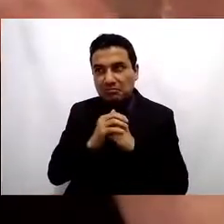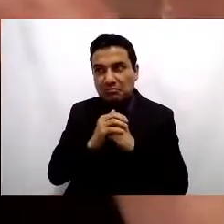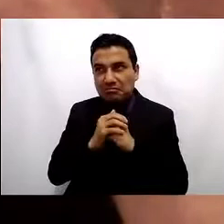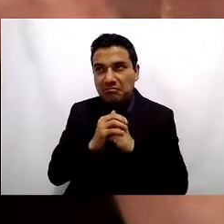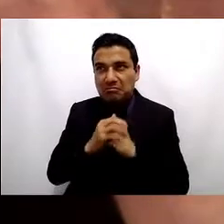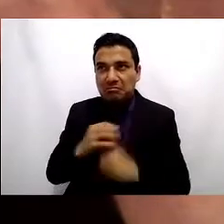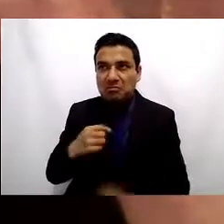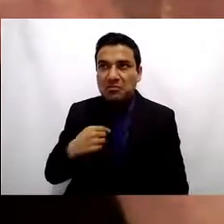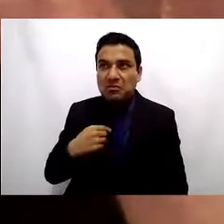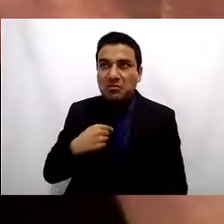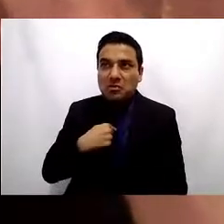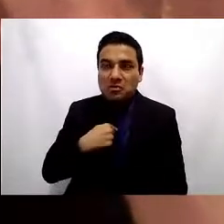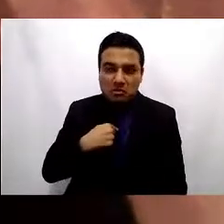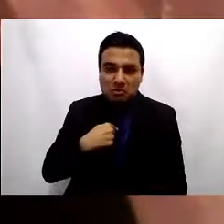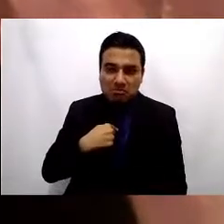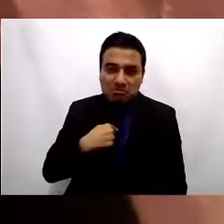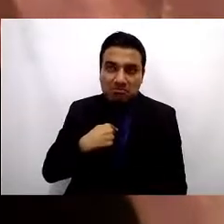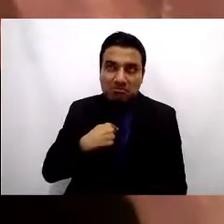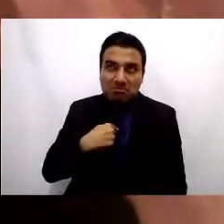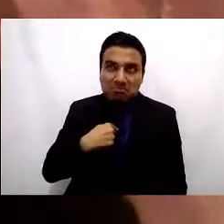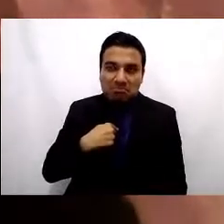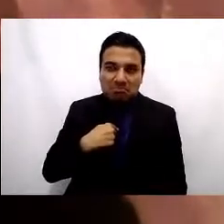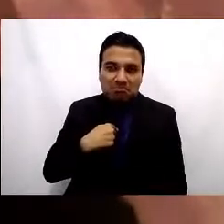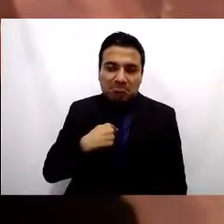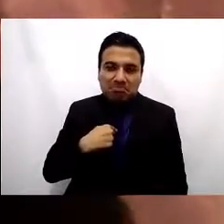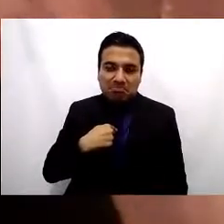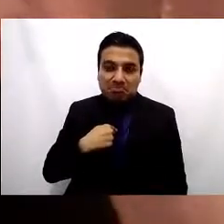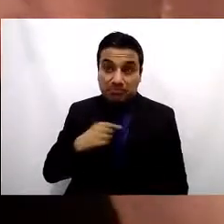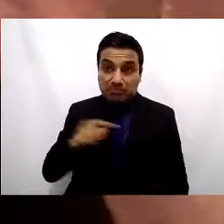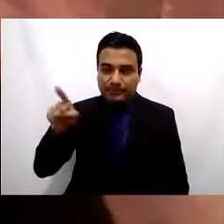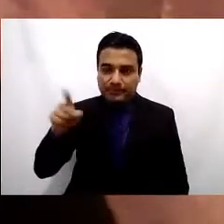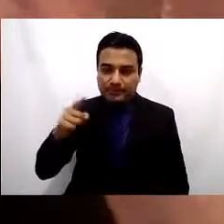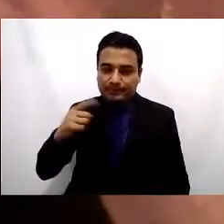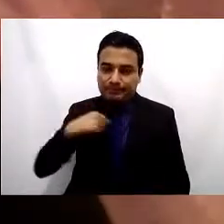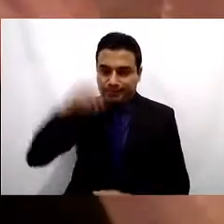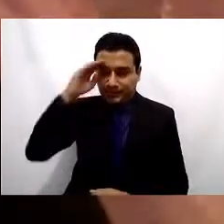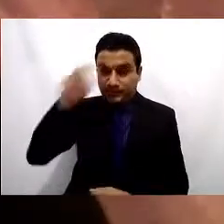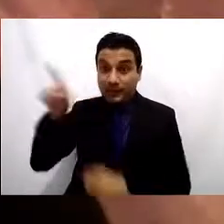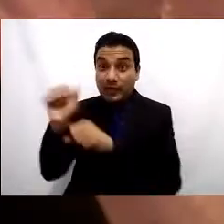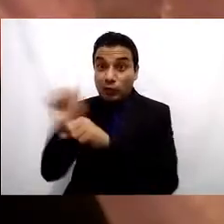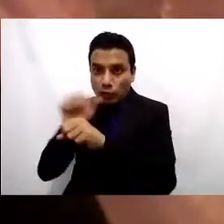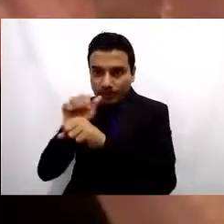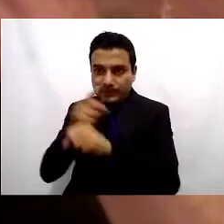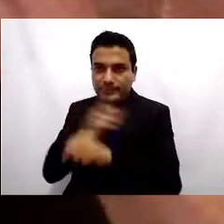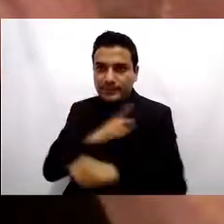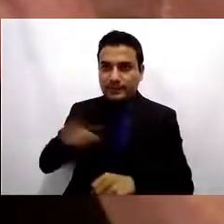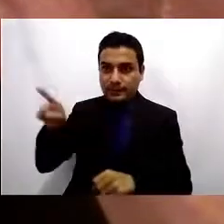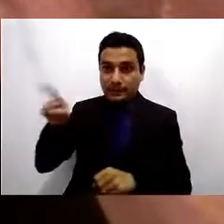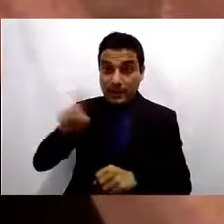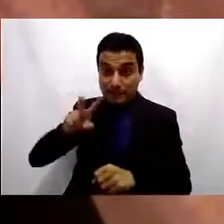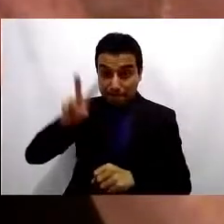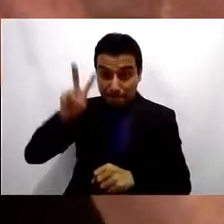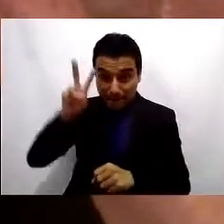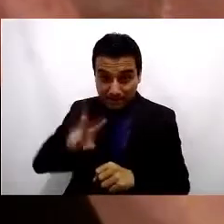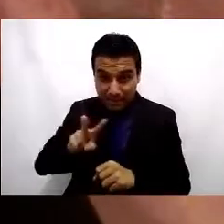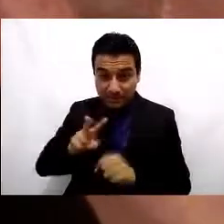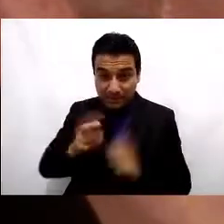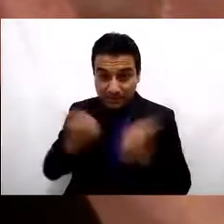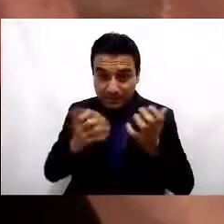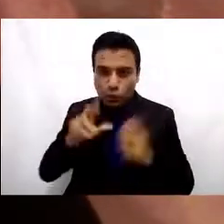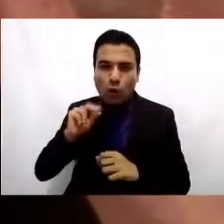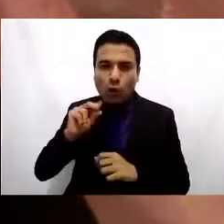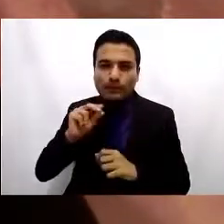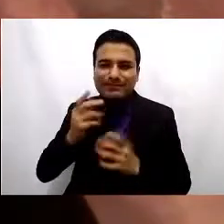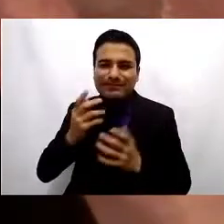verosimilitud, no de verdad, de un actor que no trabaje con la verdad, sino que trabaje con la verosimilitud, con lo